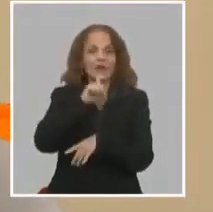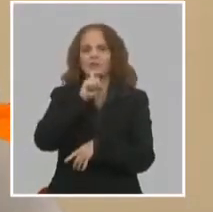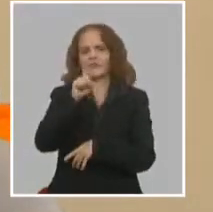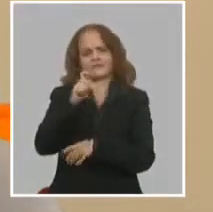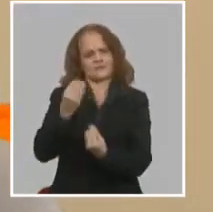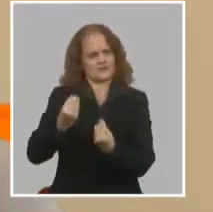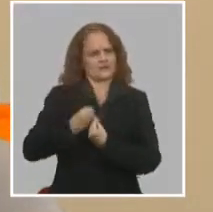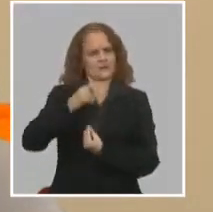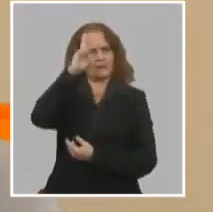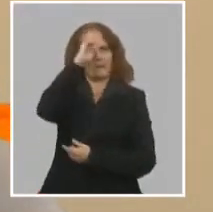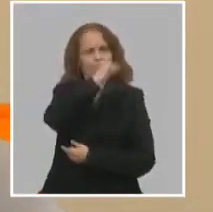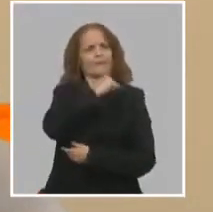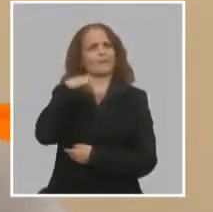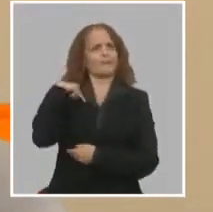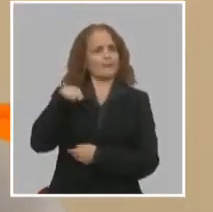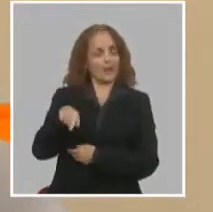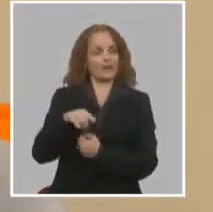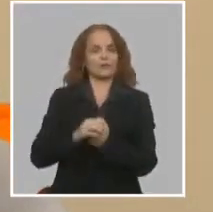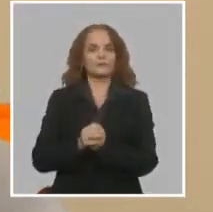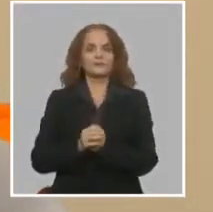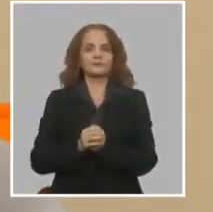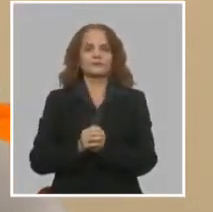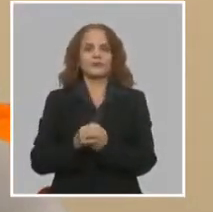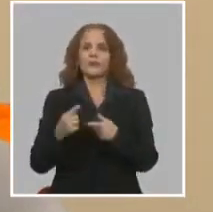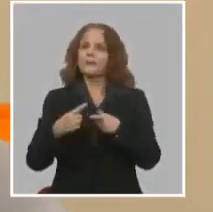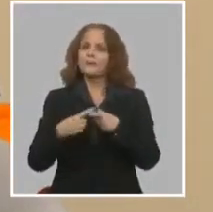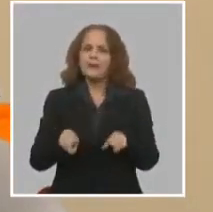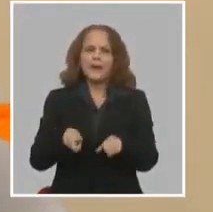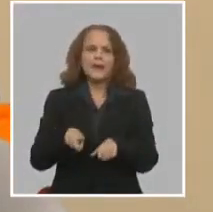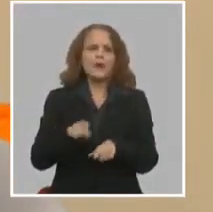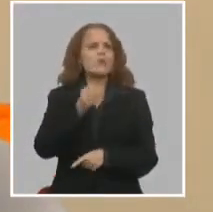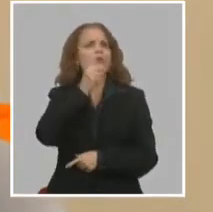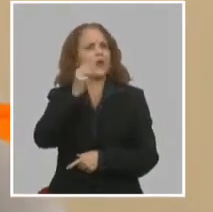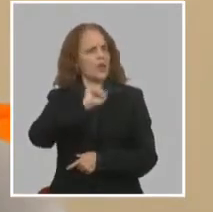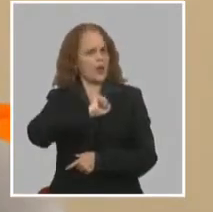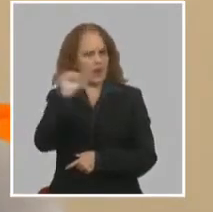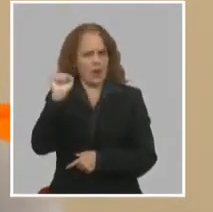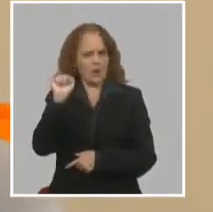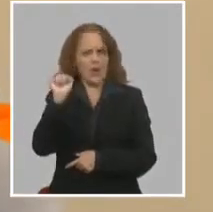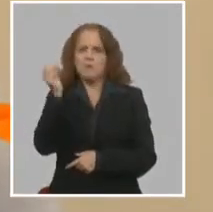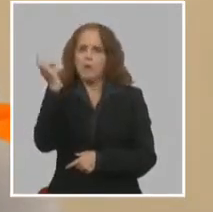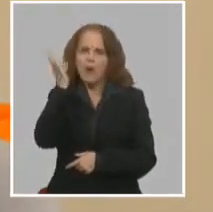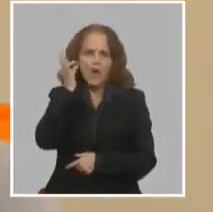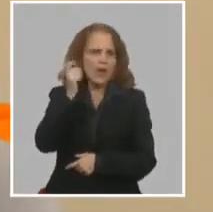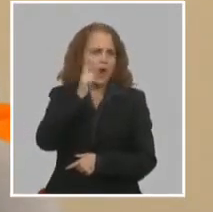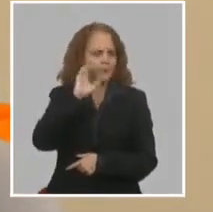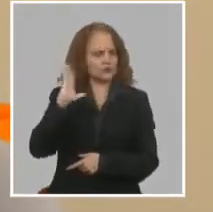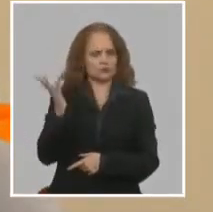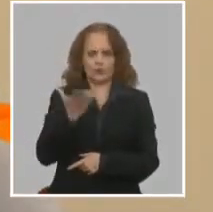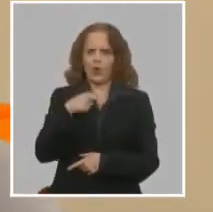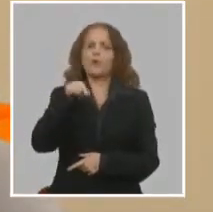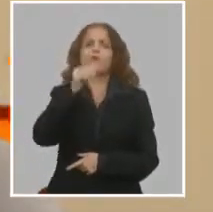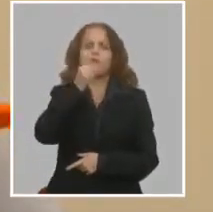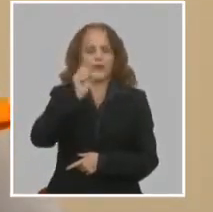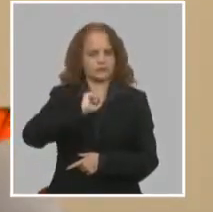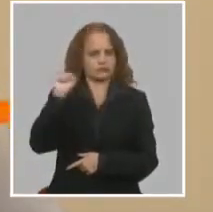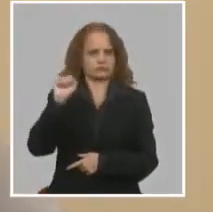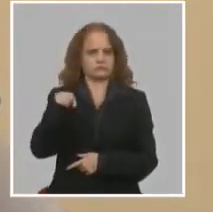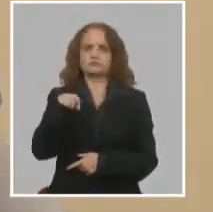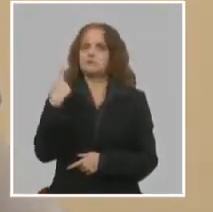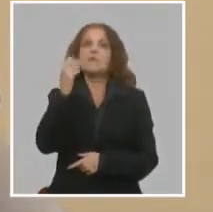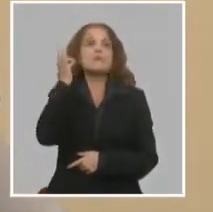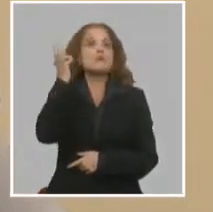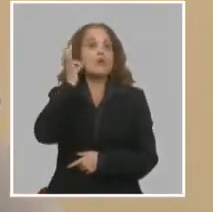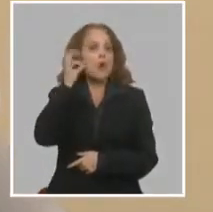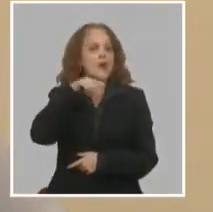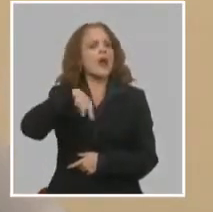difíciles, pero no son difíciles superarlas por las mujeres también. Nosotras en las condiciones de